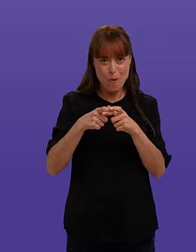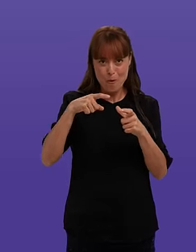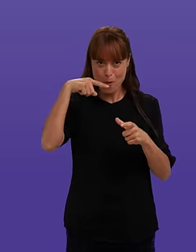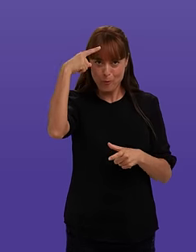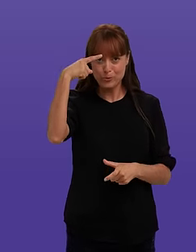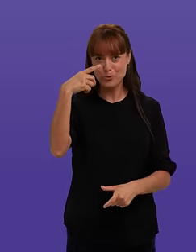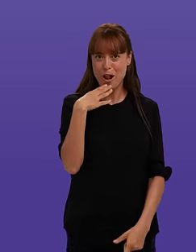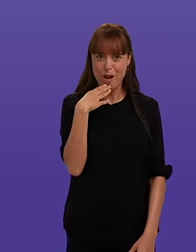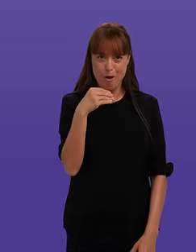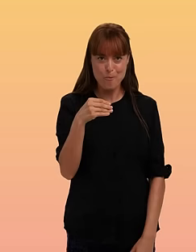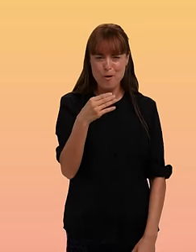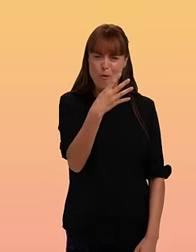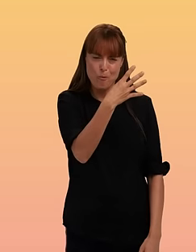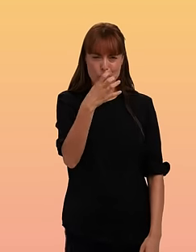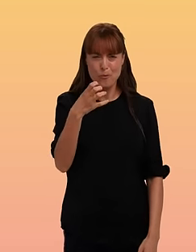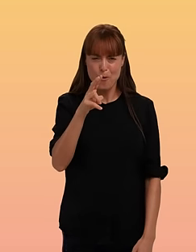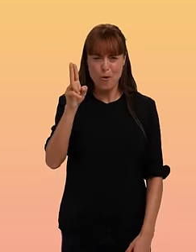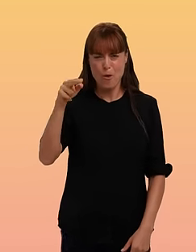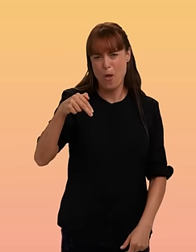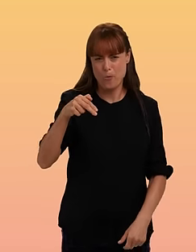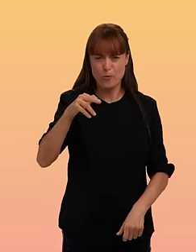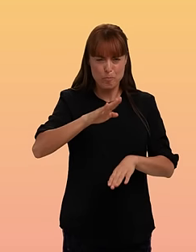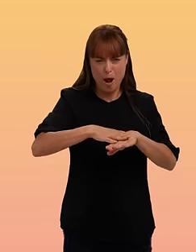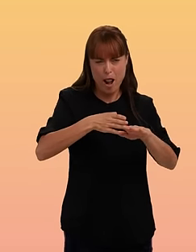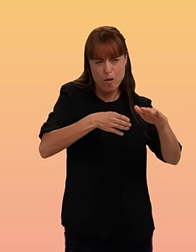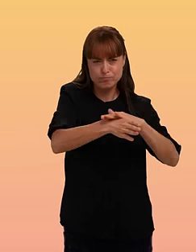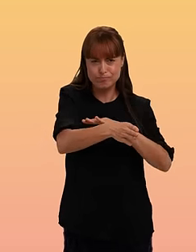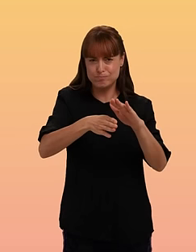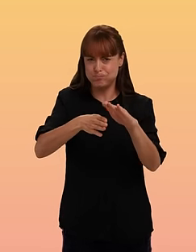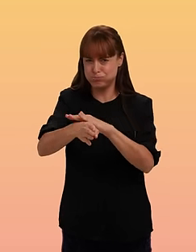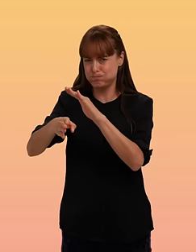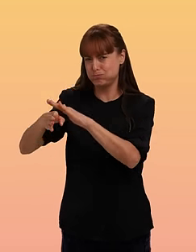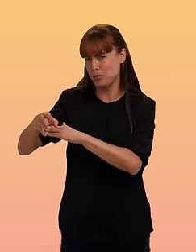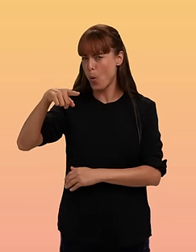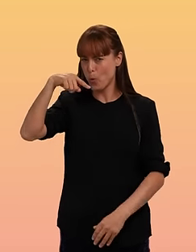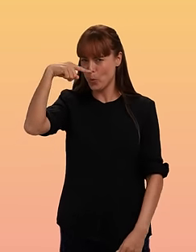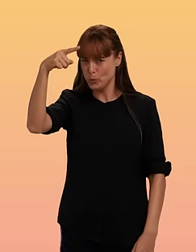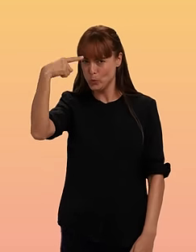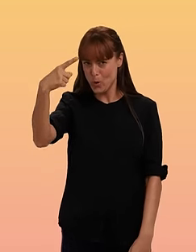Bono Cultural Joven. 400 euros dan para mucho.